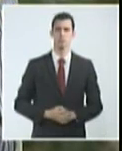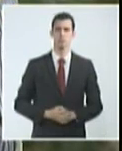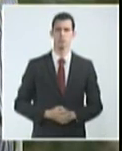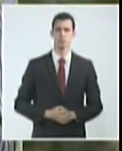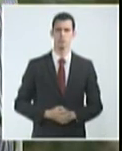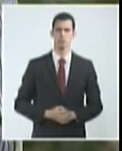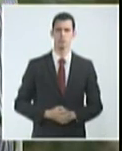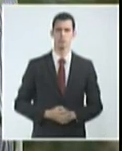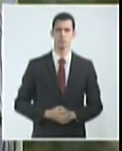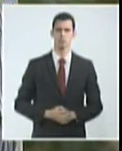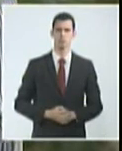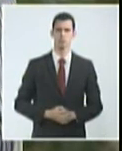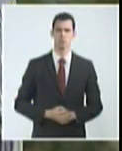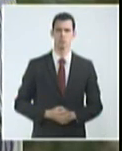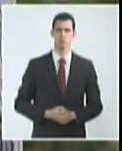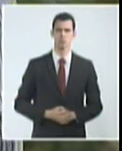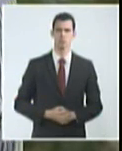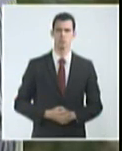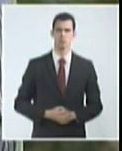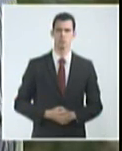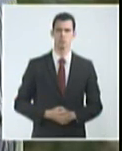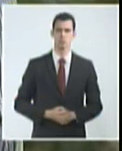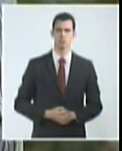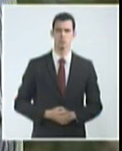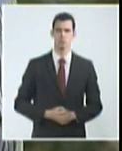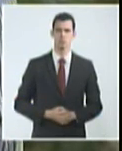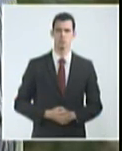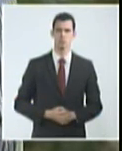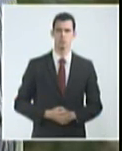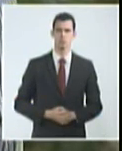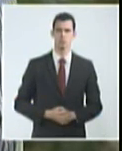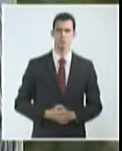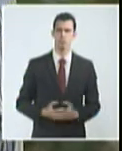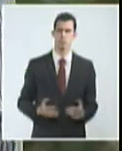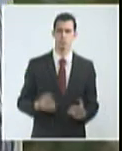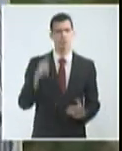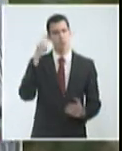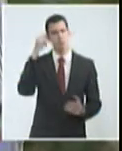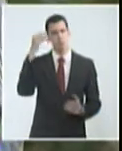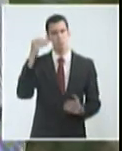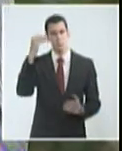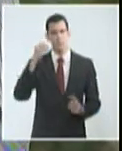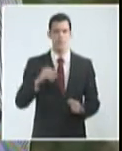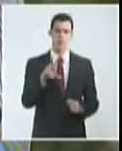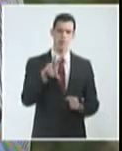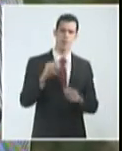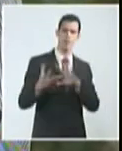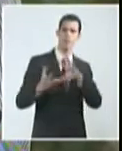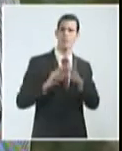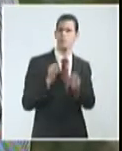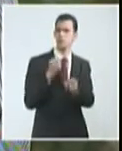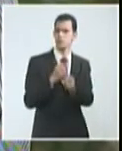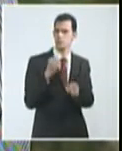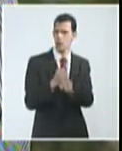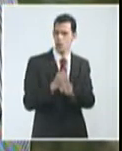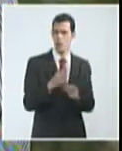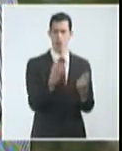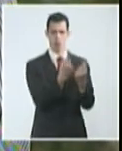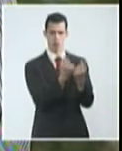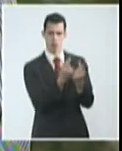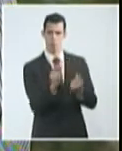nueva normalidad y con toda la preparación que se ha hecho, estamos esperando que haya un mayor arribo de